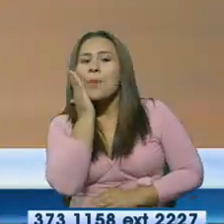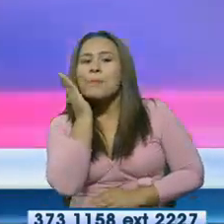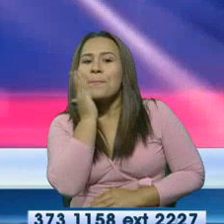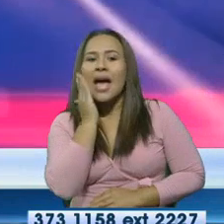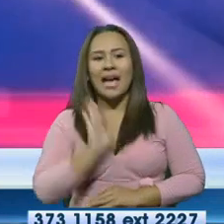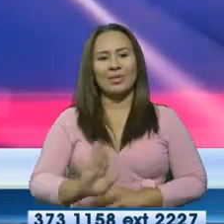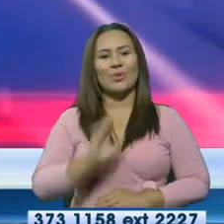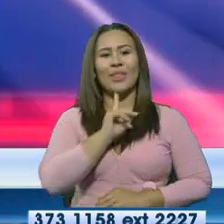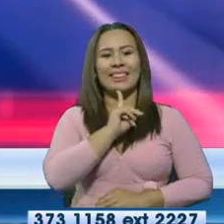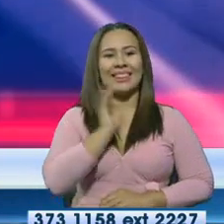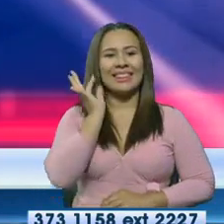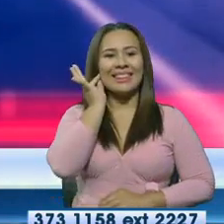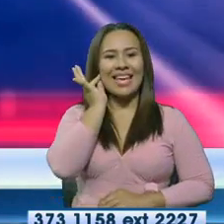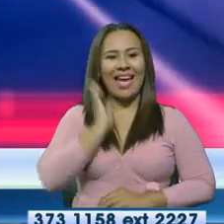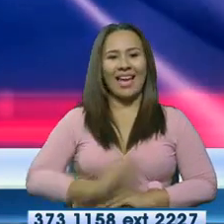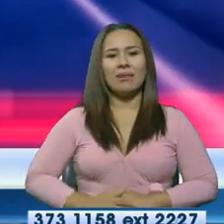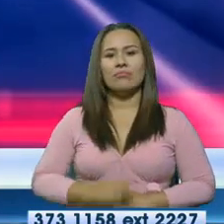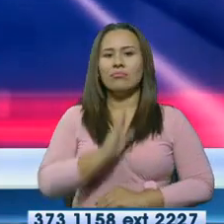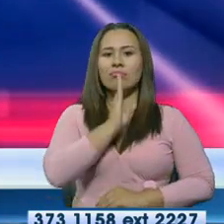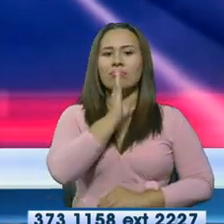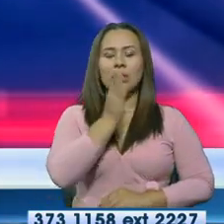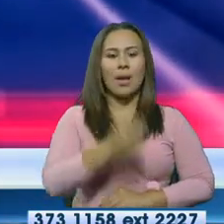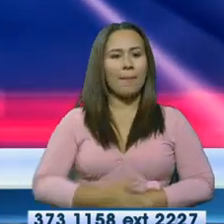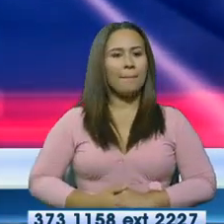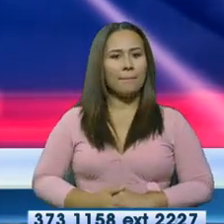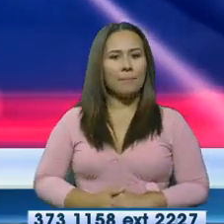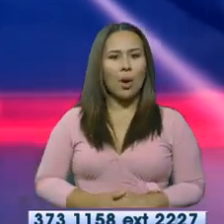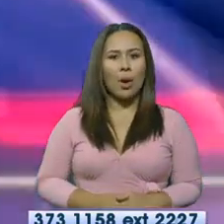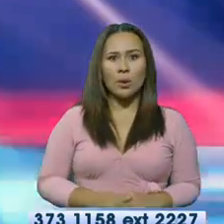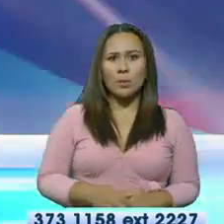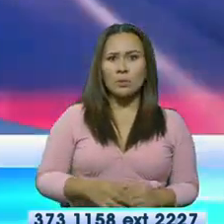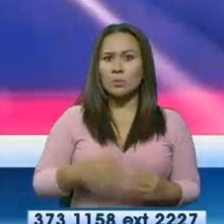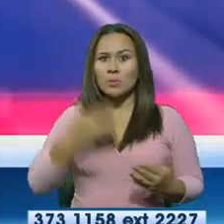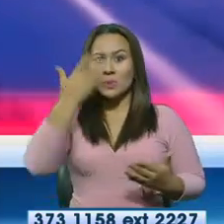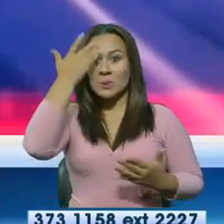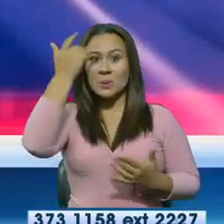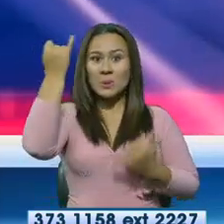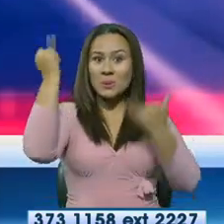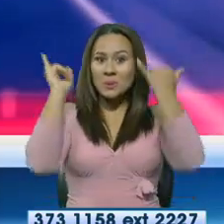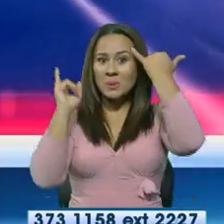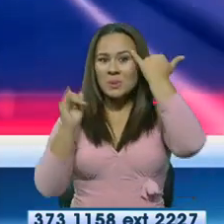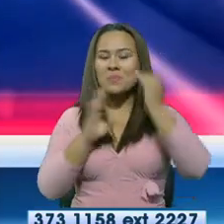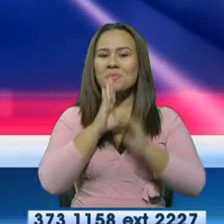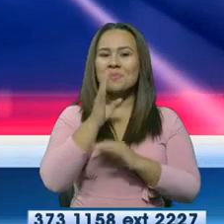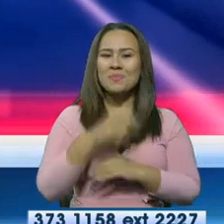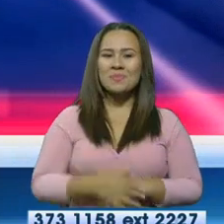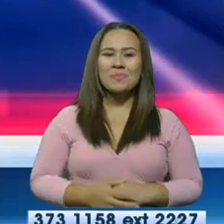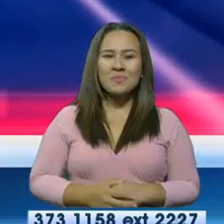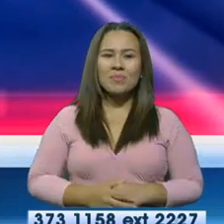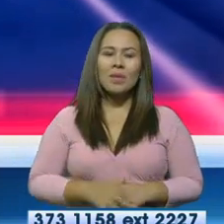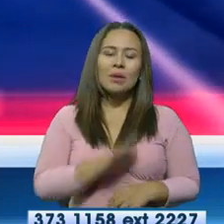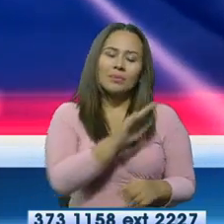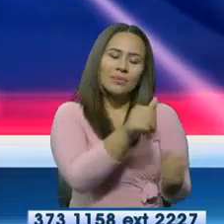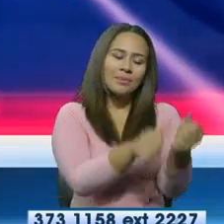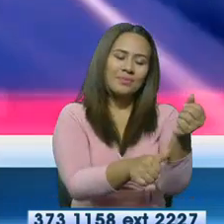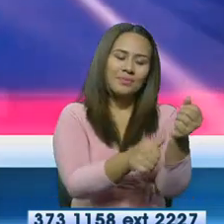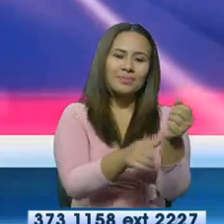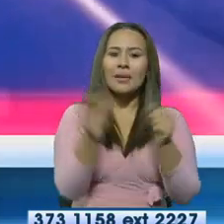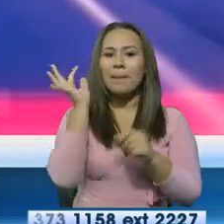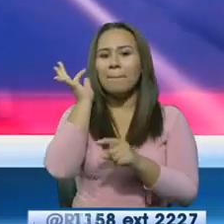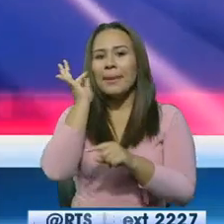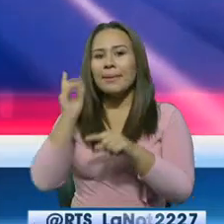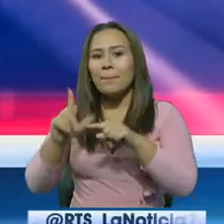tía, era una persona muy ocurrida, de mucho ingenio. Y estaba rodeado de su hermana y de sus